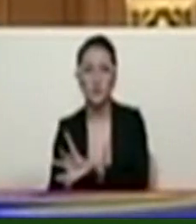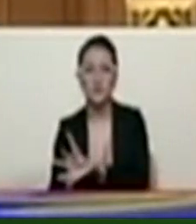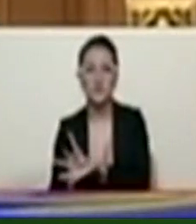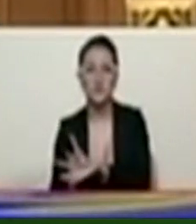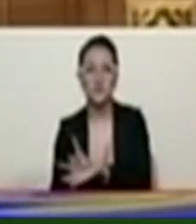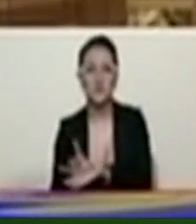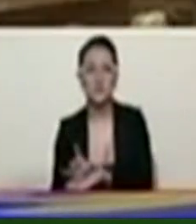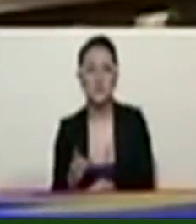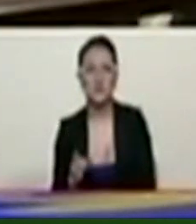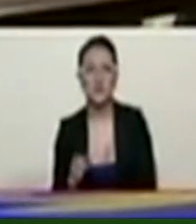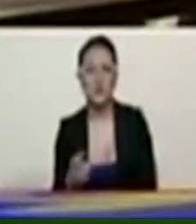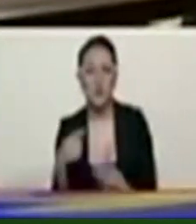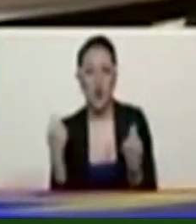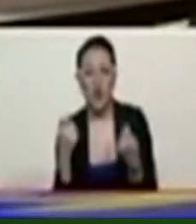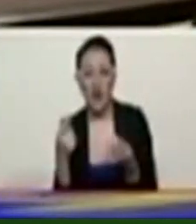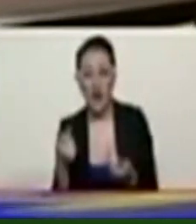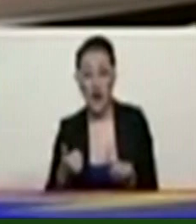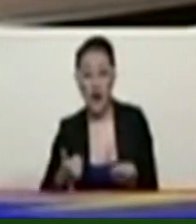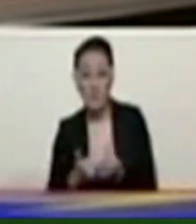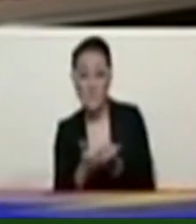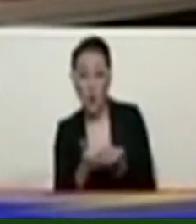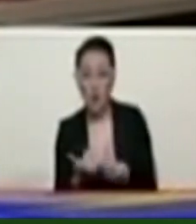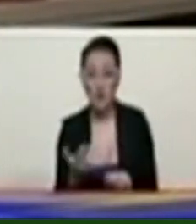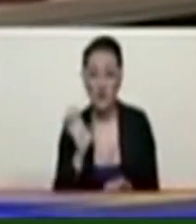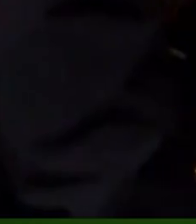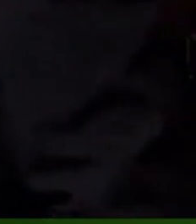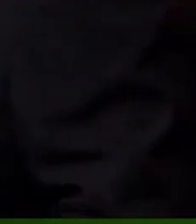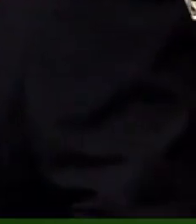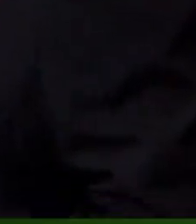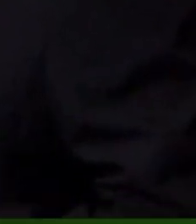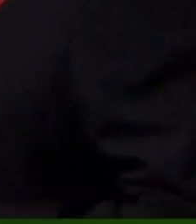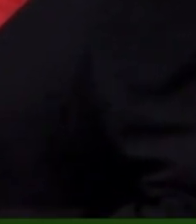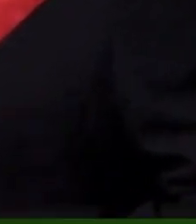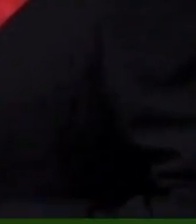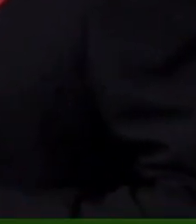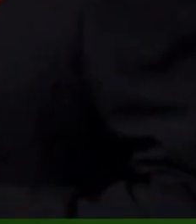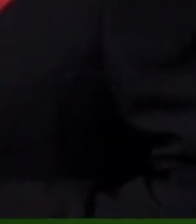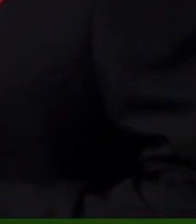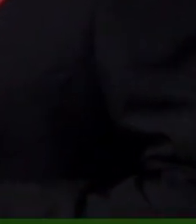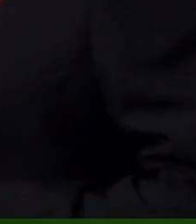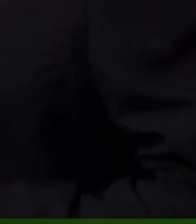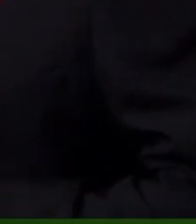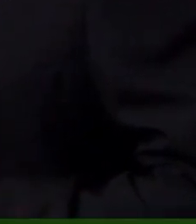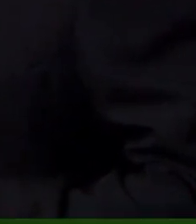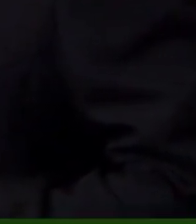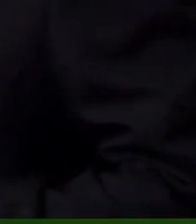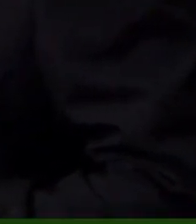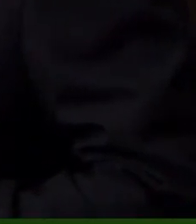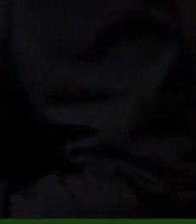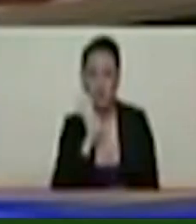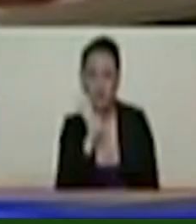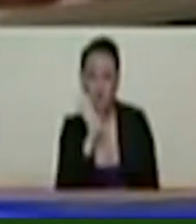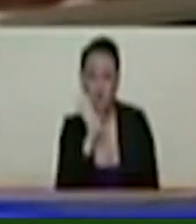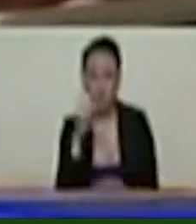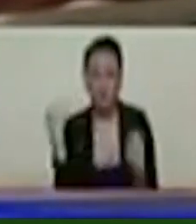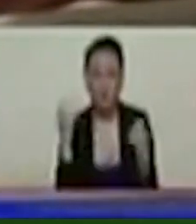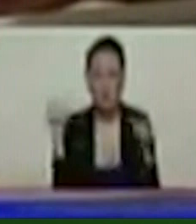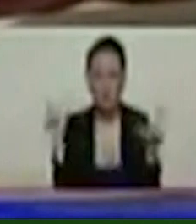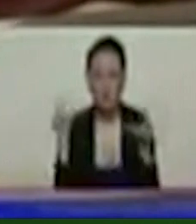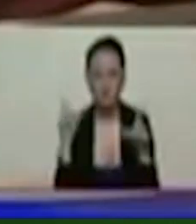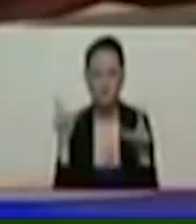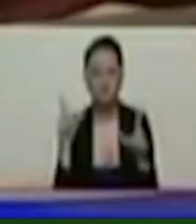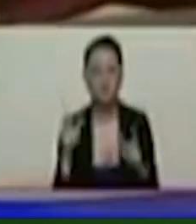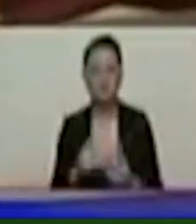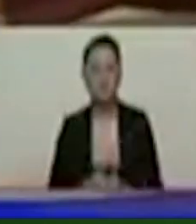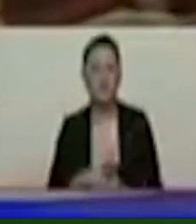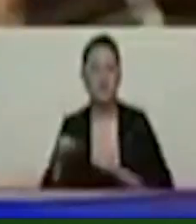prestarse a un show mediático en contra del interés nacional. Prometió responder con mano de hierro contra quien le traicione. Y así voy a